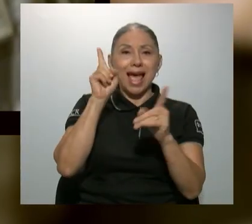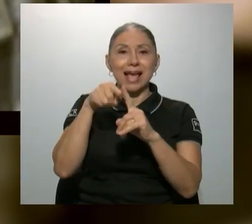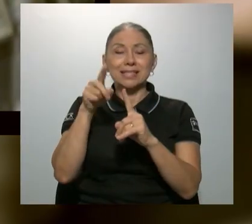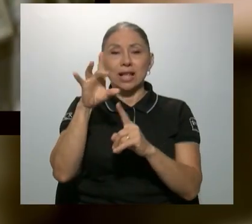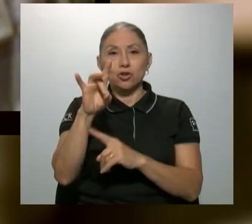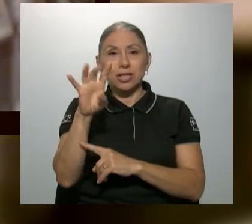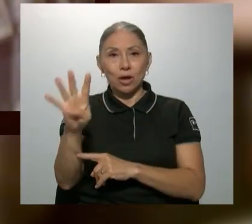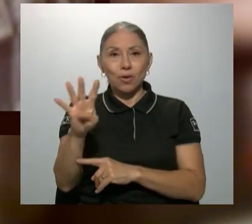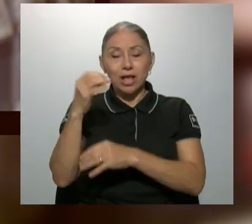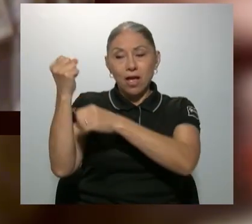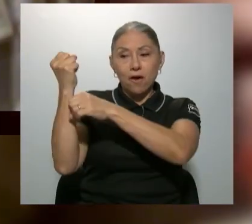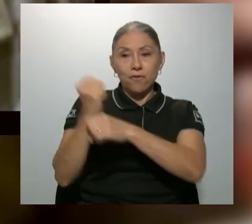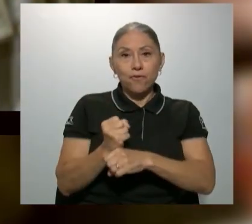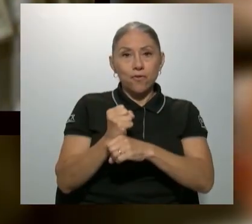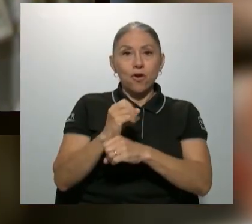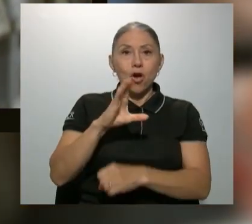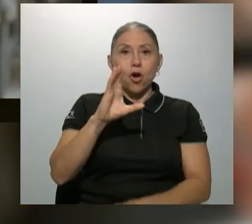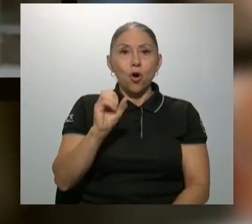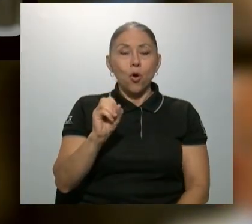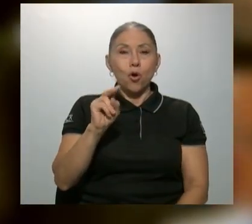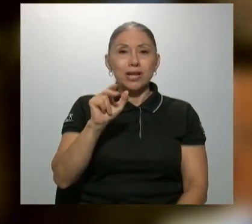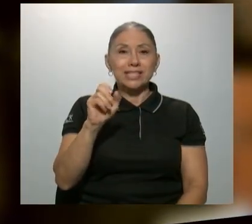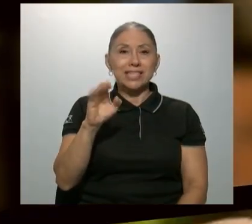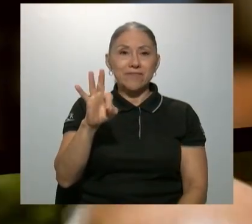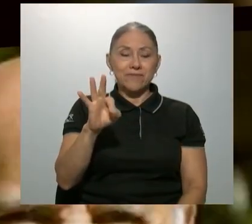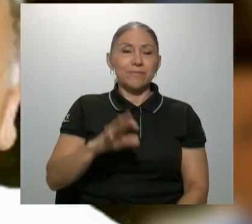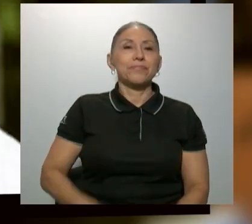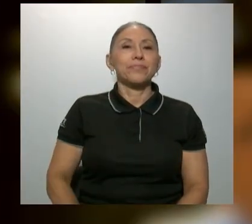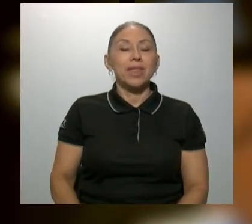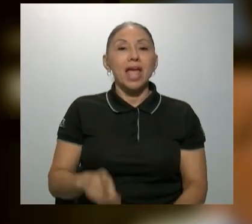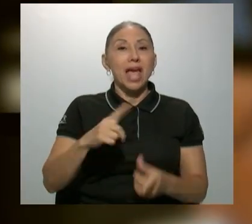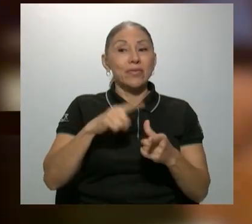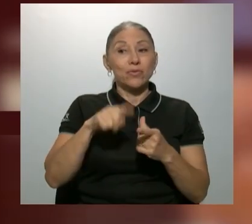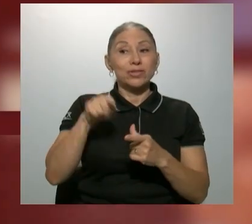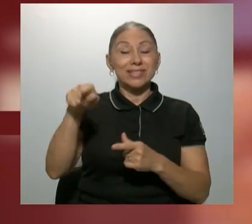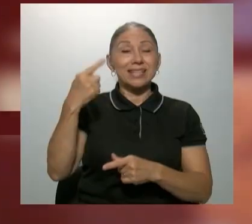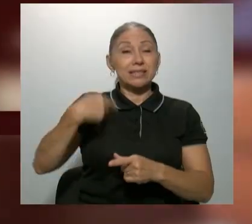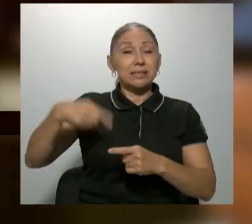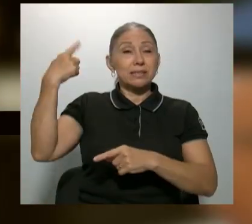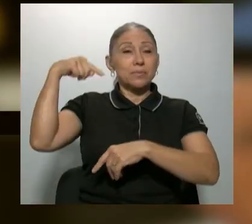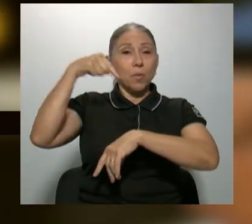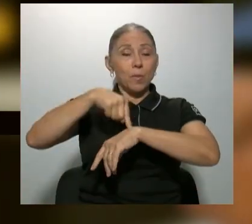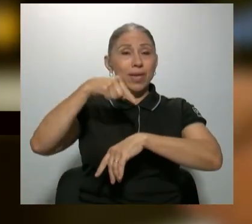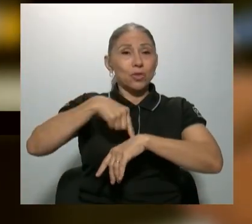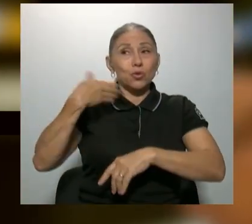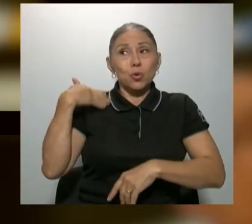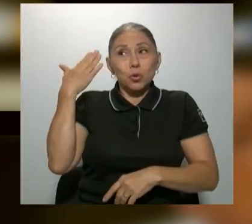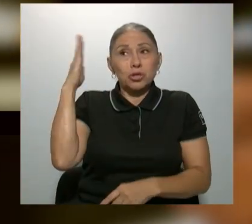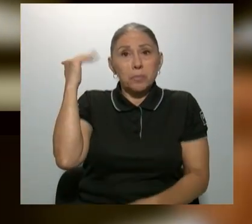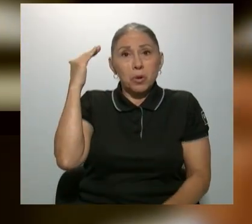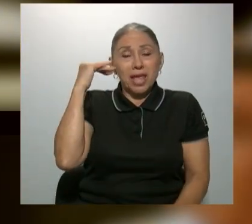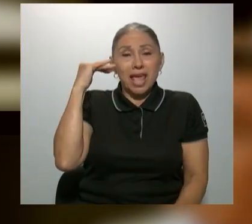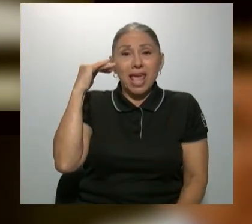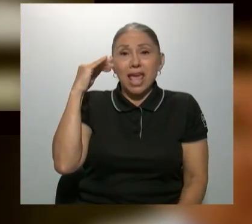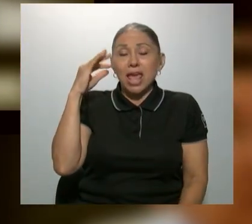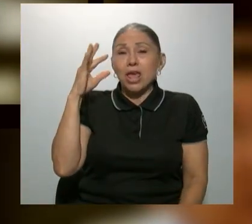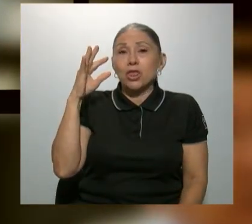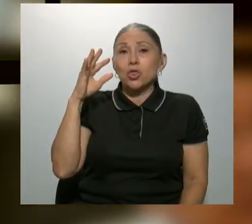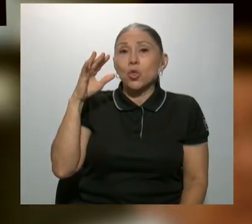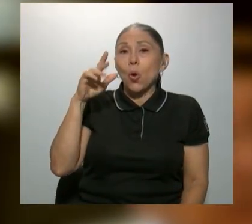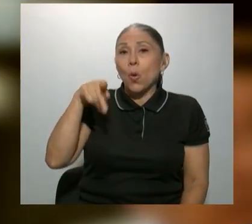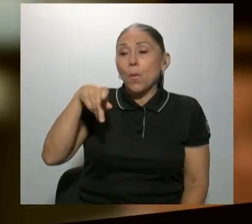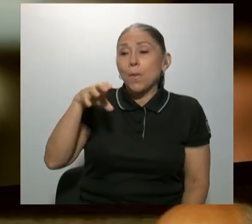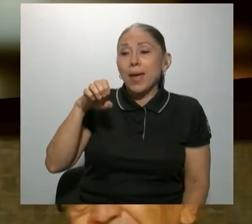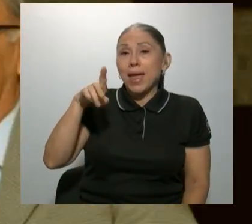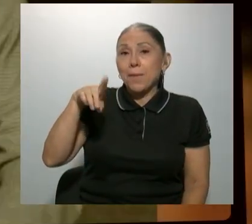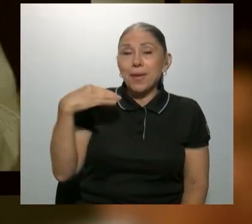el CONICIF. Entonces, en ese momento, no sé por qué, don Pepe me llama a mí para que forme